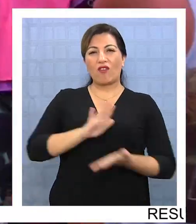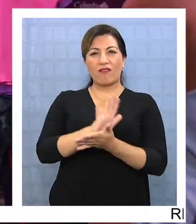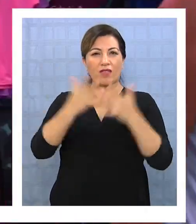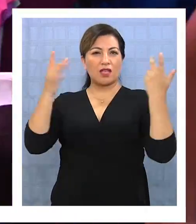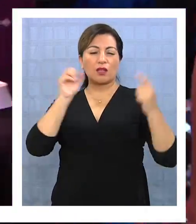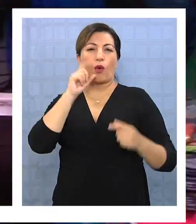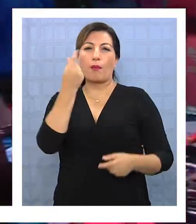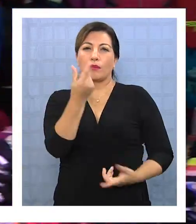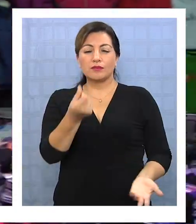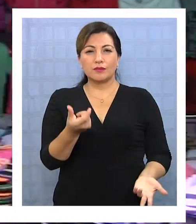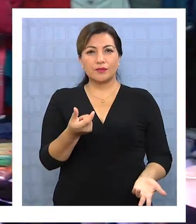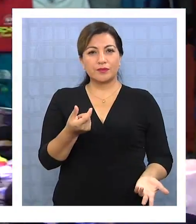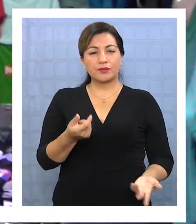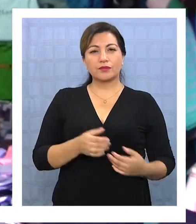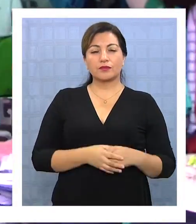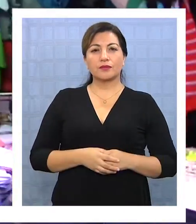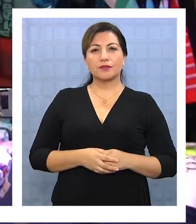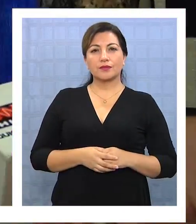fiesta o algo así.